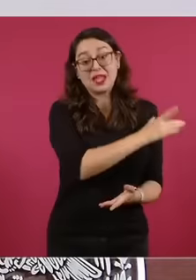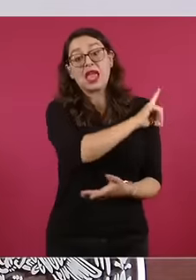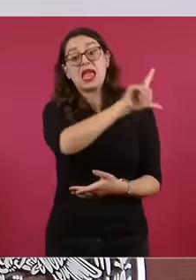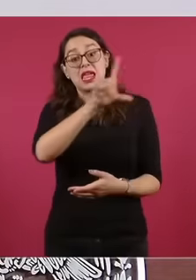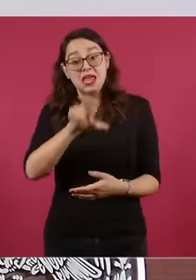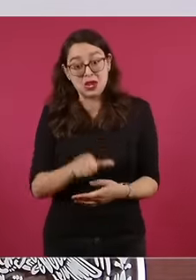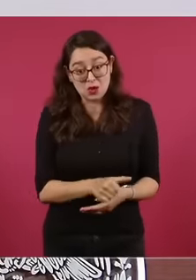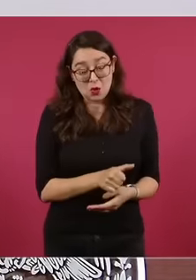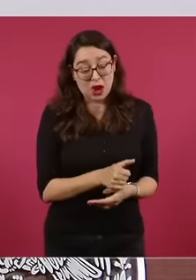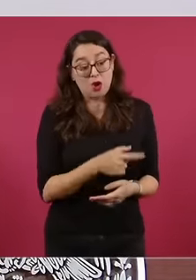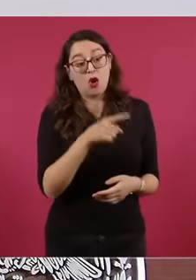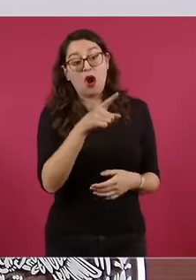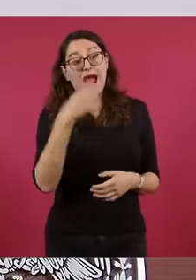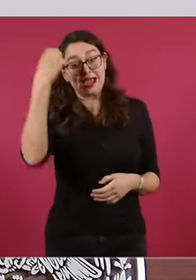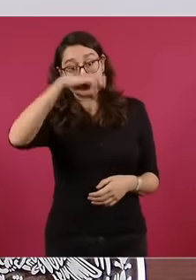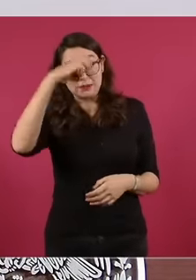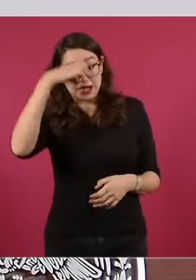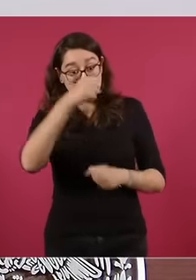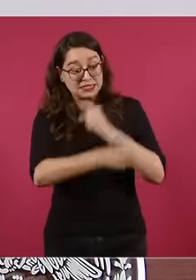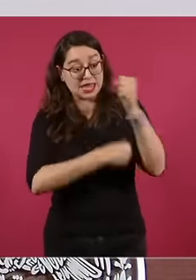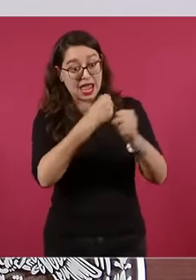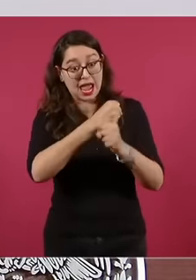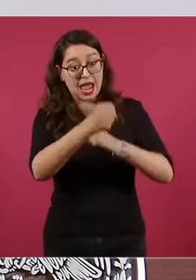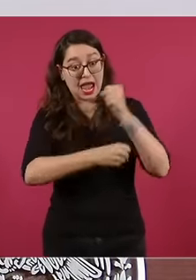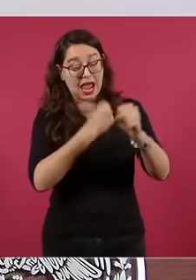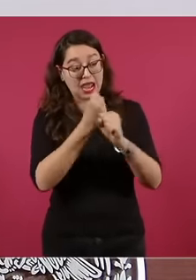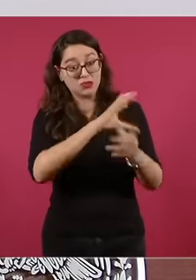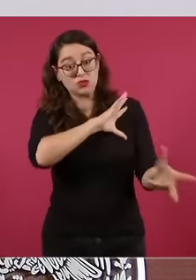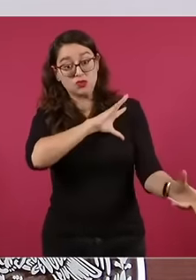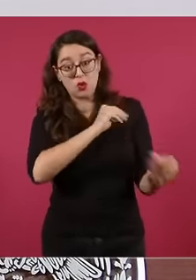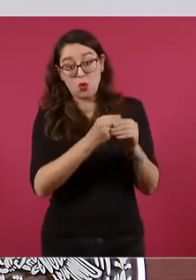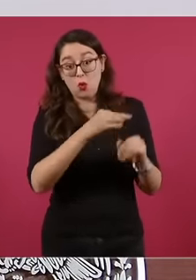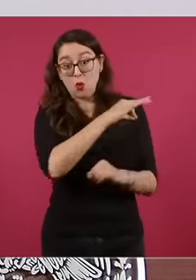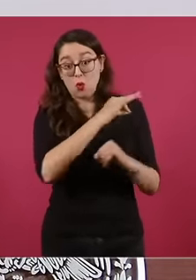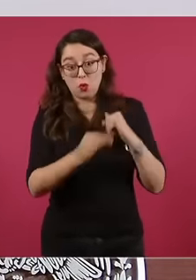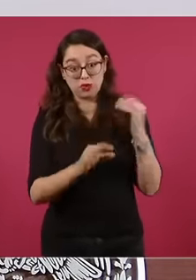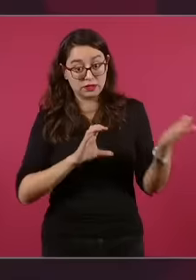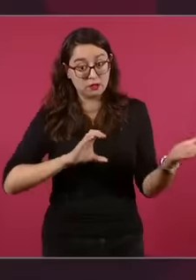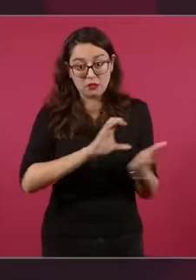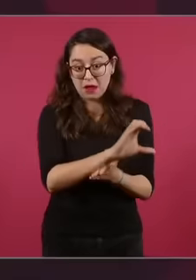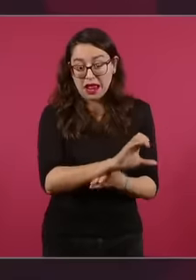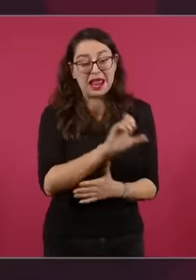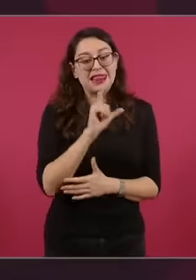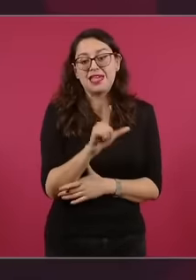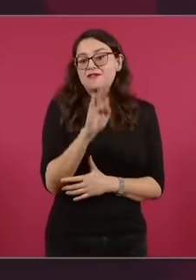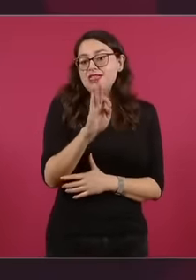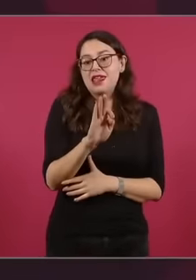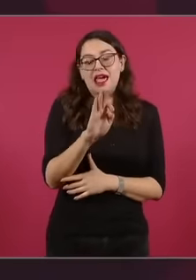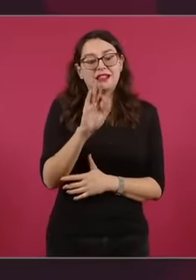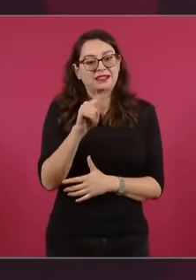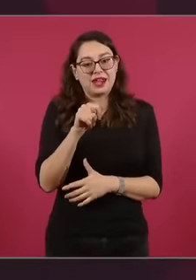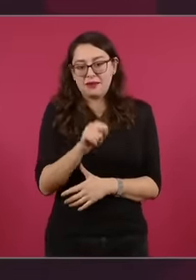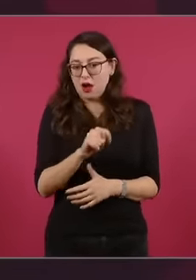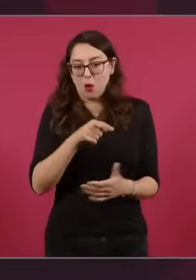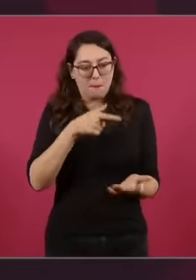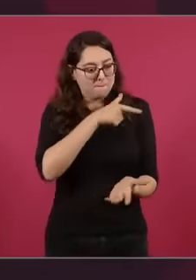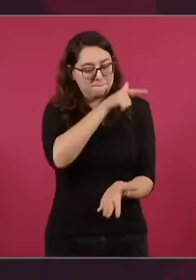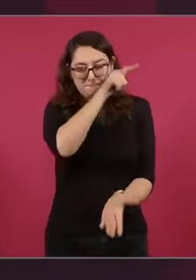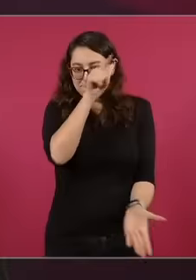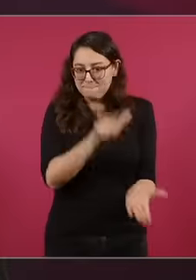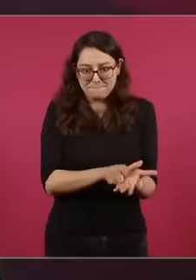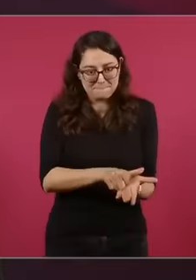poder complementar esa liquidación. Entonces, conforme a la Ley Federal del Trabajo, así se hizo el